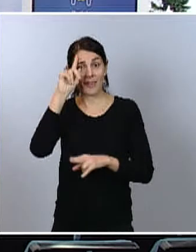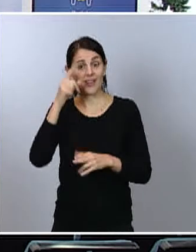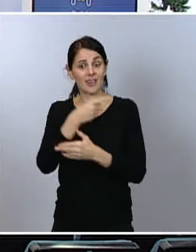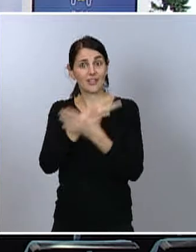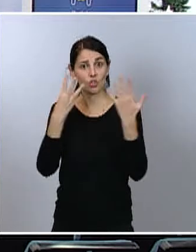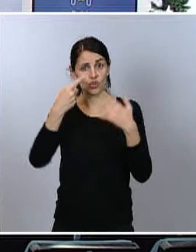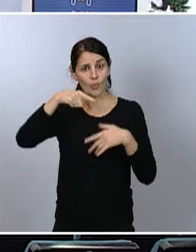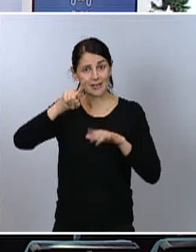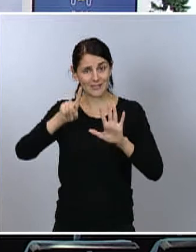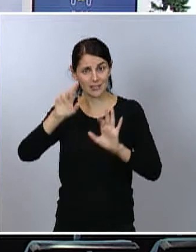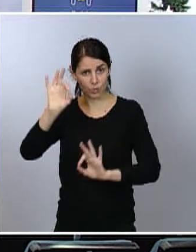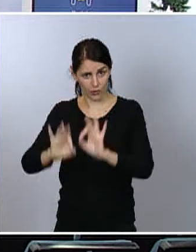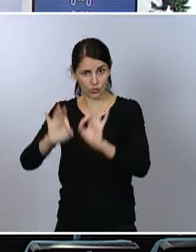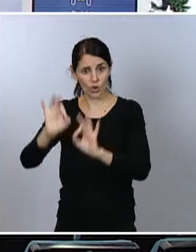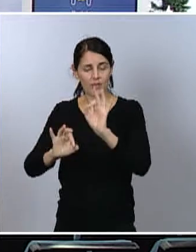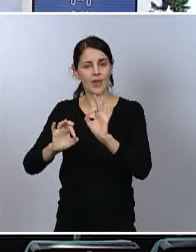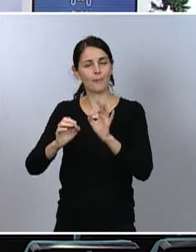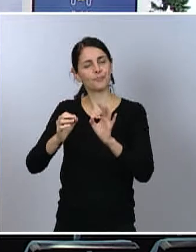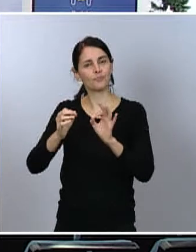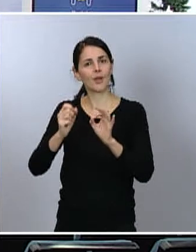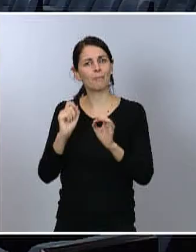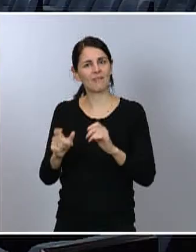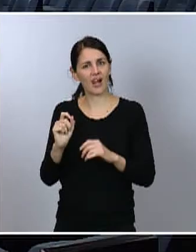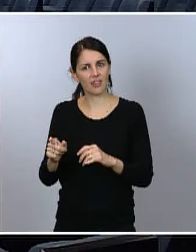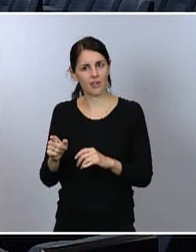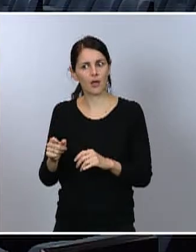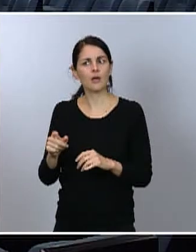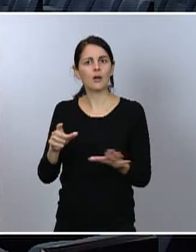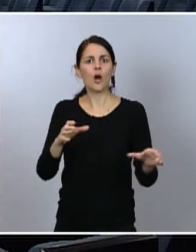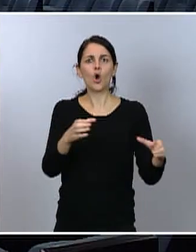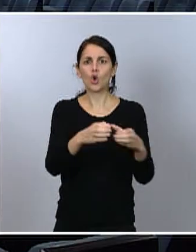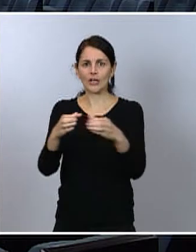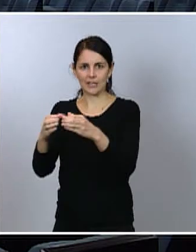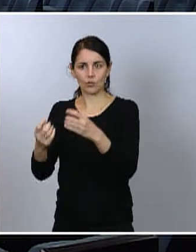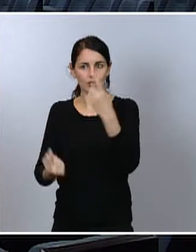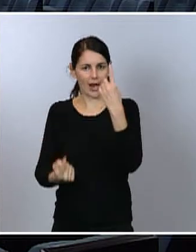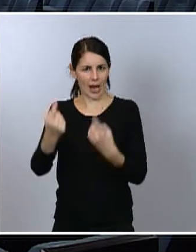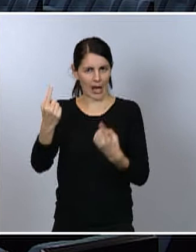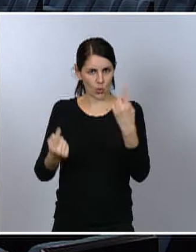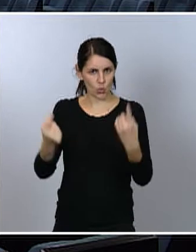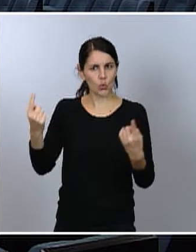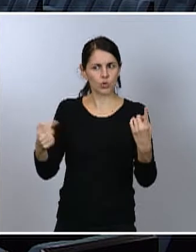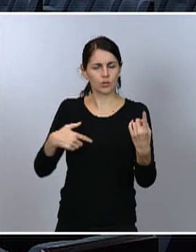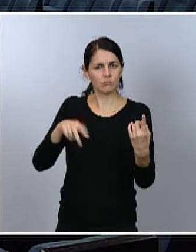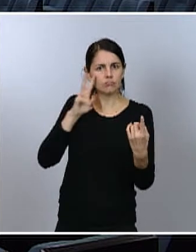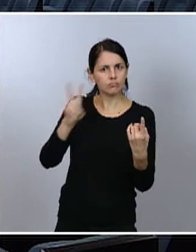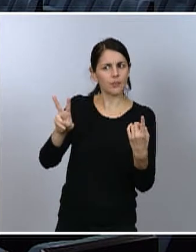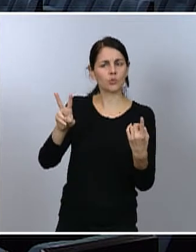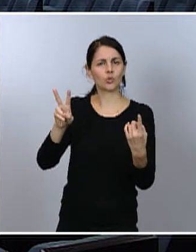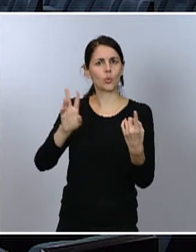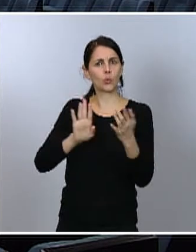¿Es lo suficientemente alta en algunos colectivos o ciudades para al menos estar ralentizando de alguna forma la curva de